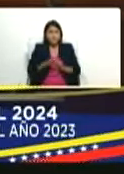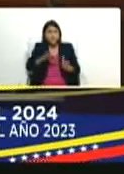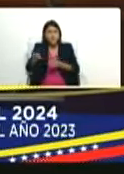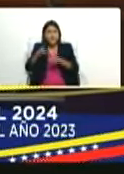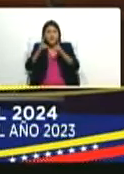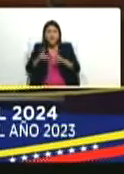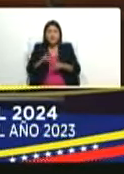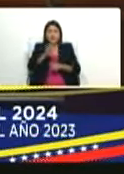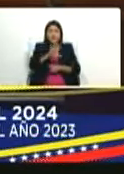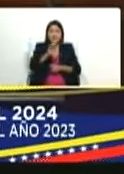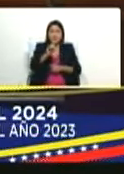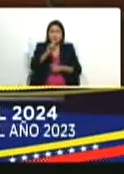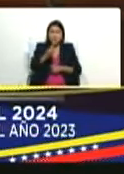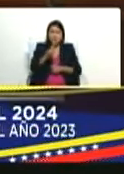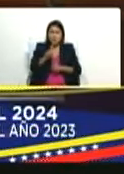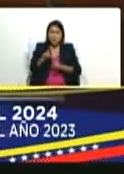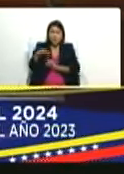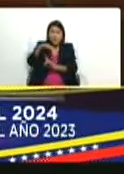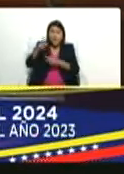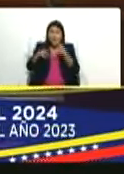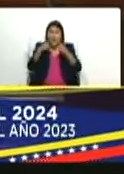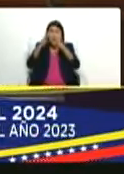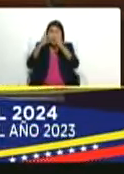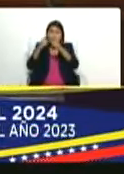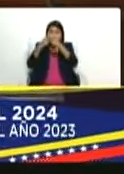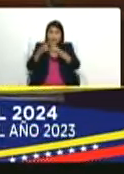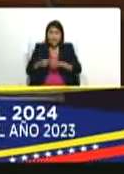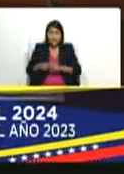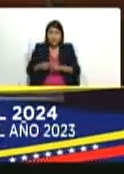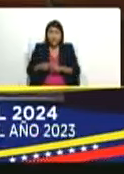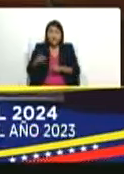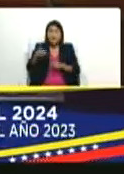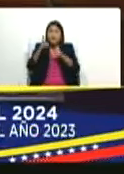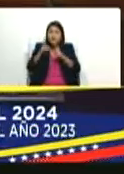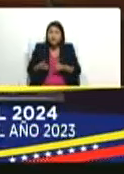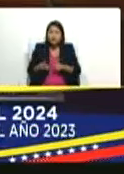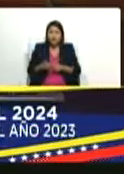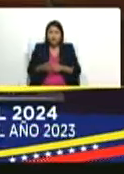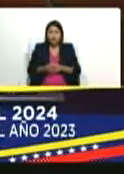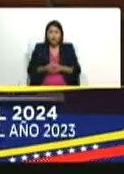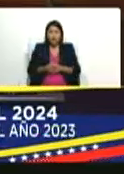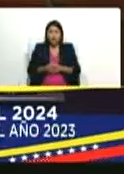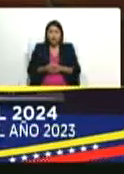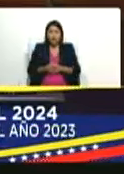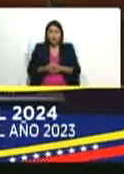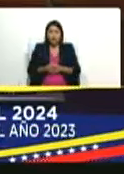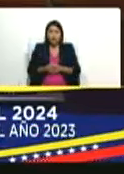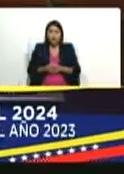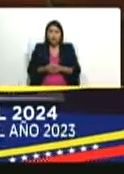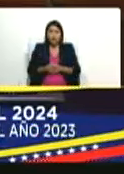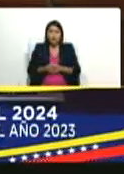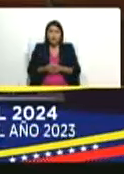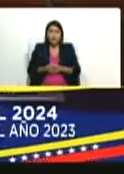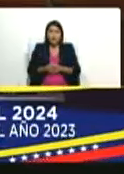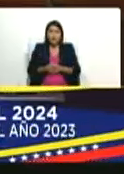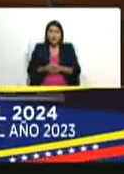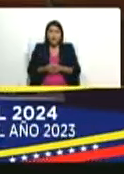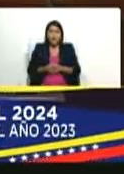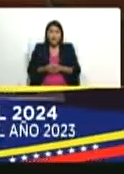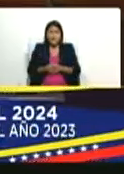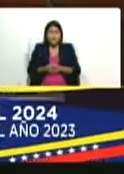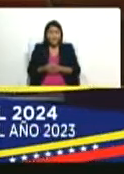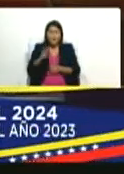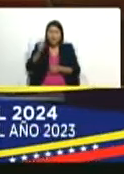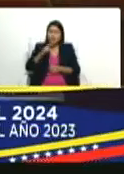Sentencia 501 de la Sala Político-Administrativa, en la cual determinó cuando se está en presencia una apelación de amparo que no es necesaria